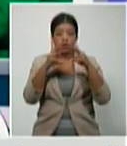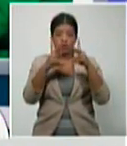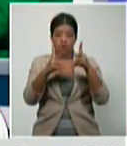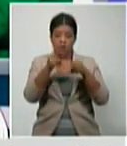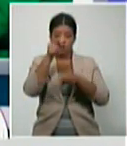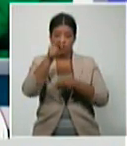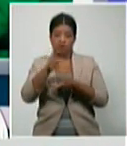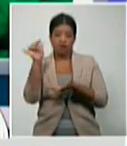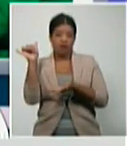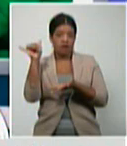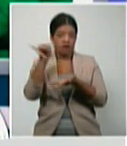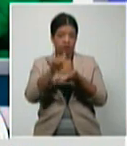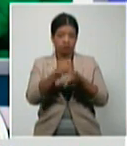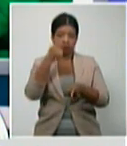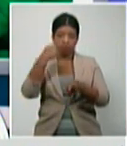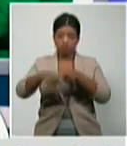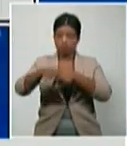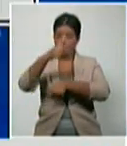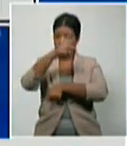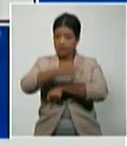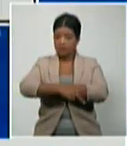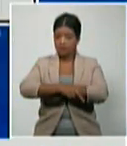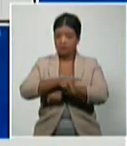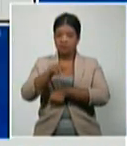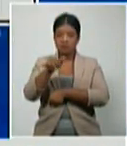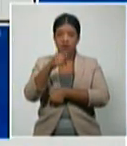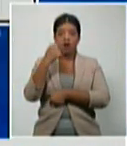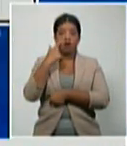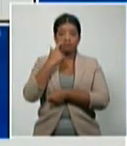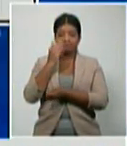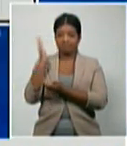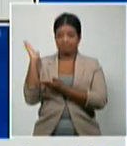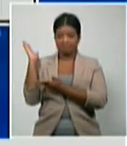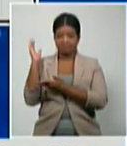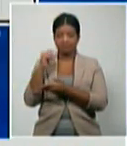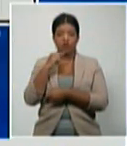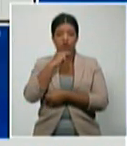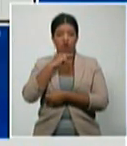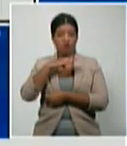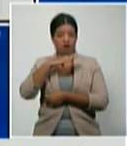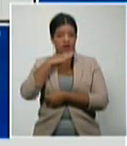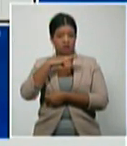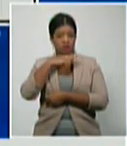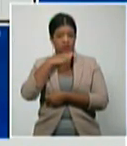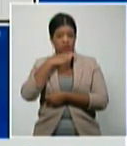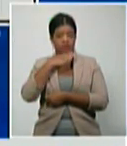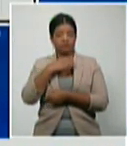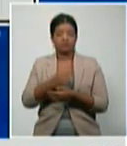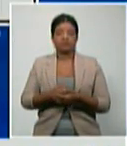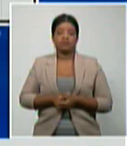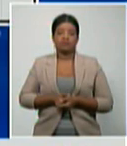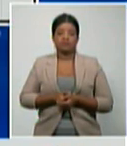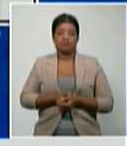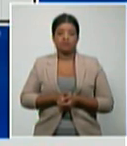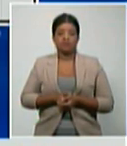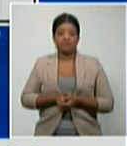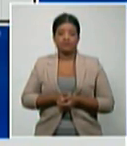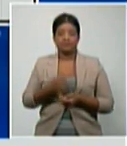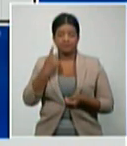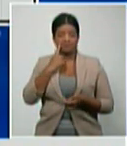importados, el número de casos autóctonos, que siempre lo ponemos, no sé si es ese mismo que está